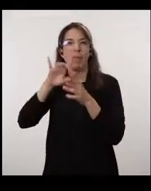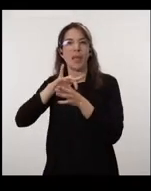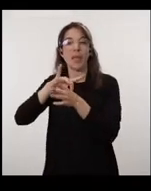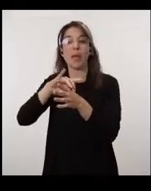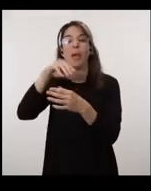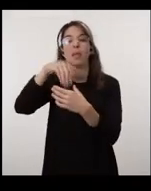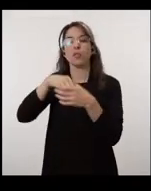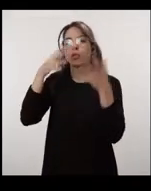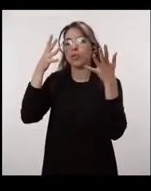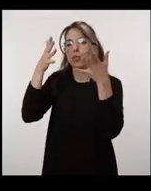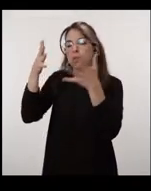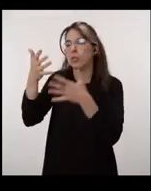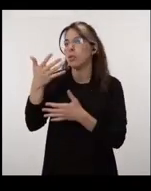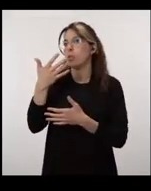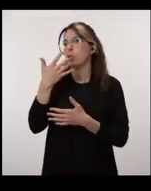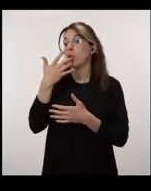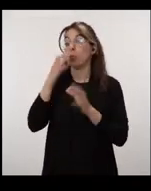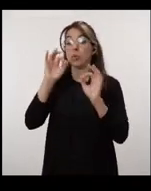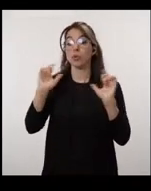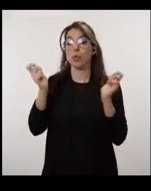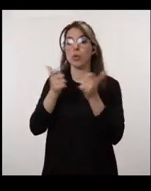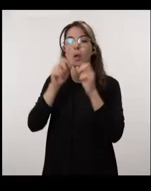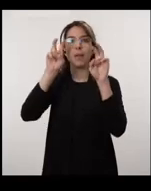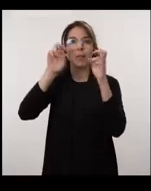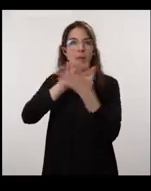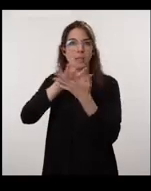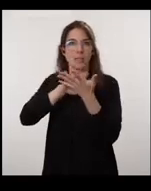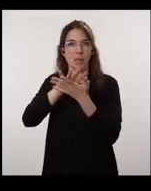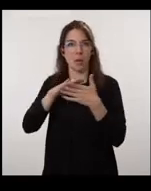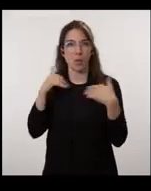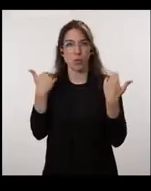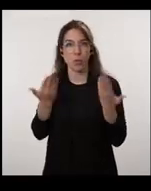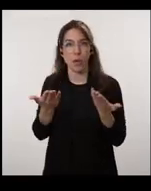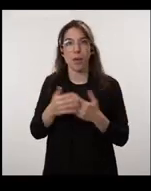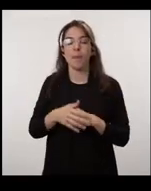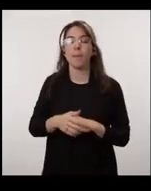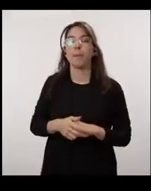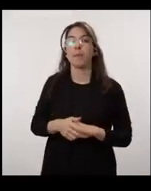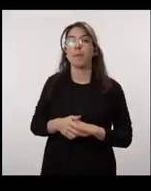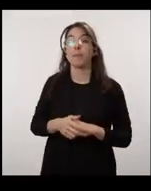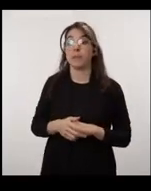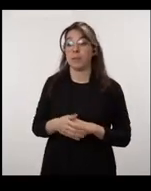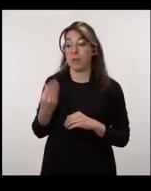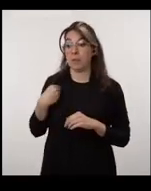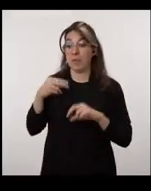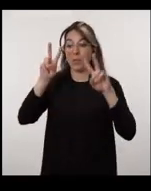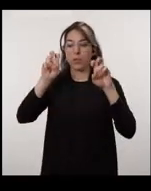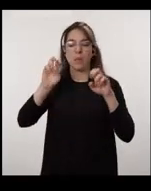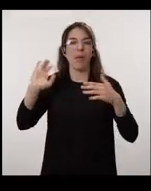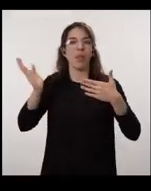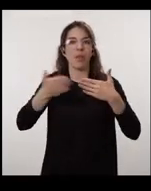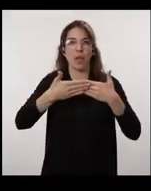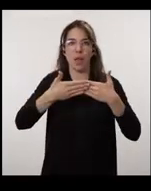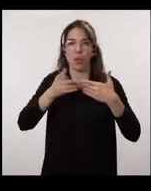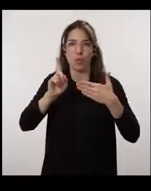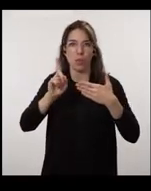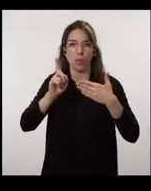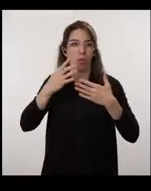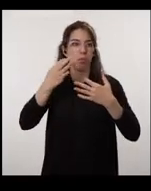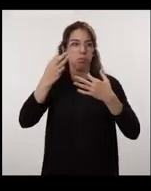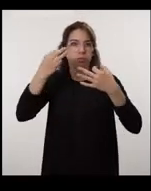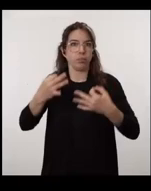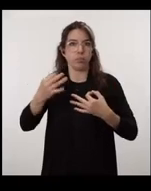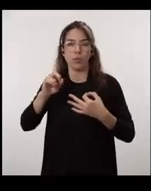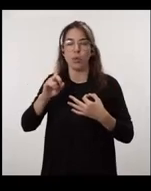recomendaciones de temas a tratar durante las reuniones pero por supuesto esos temas no están cerrados